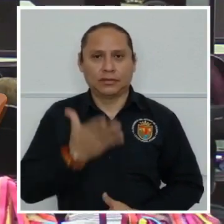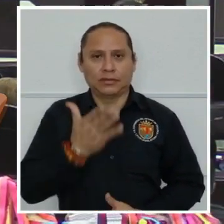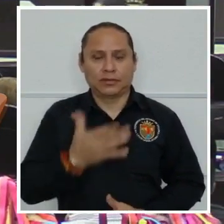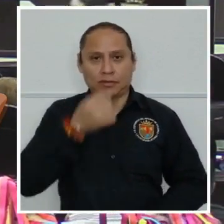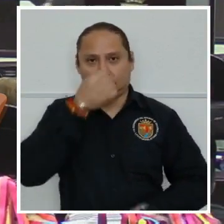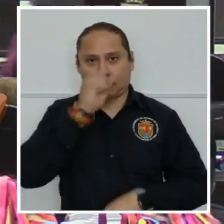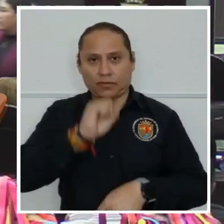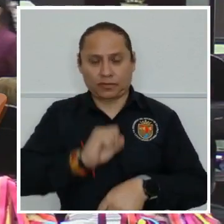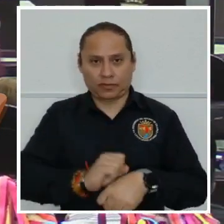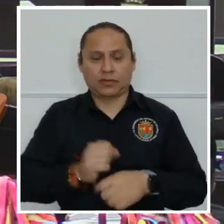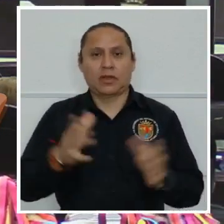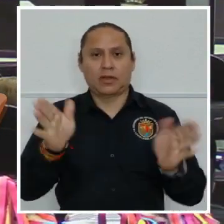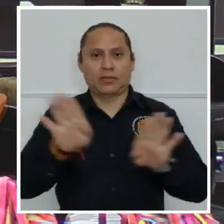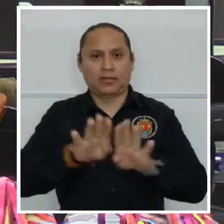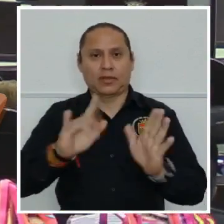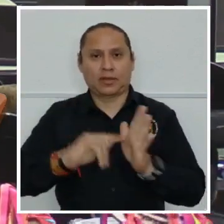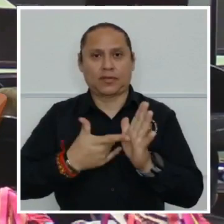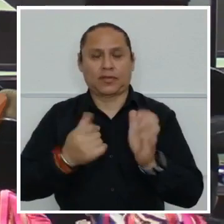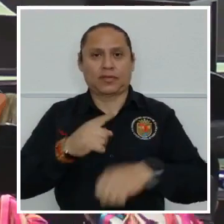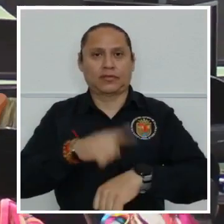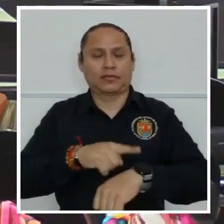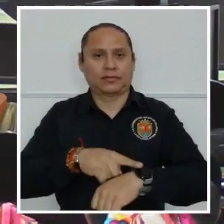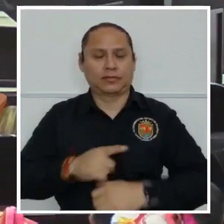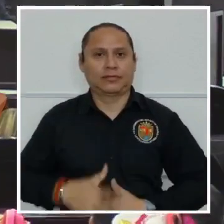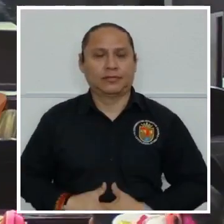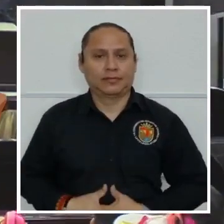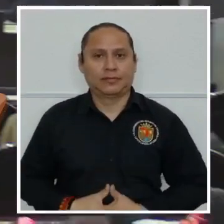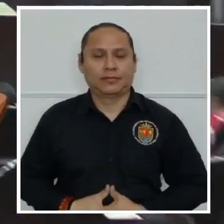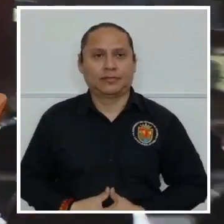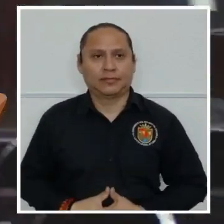Solicito a la Secretaría cierre el sistema electrónico.